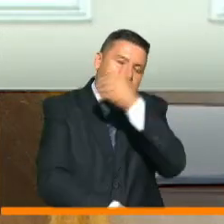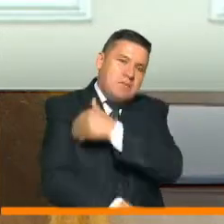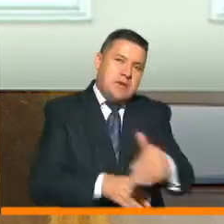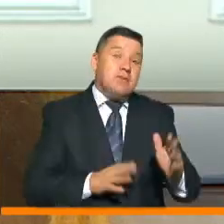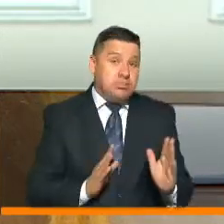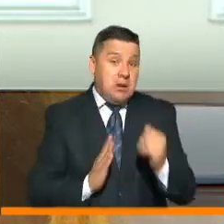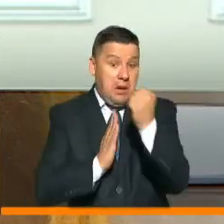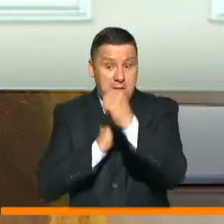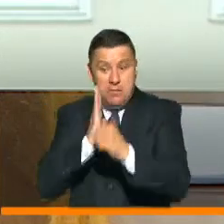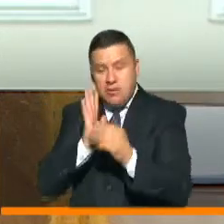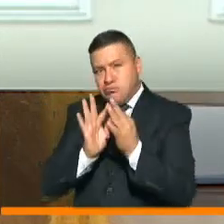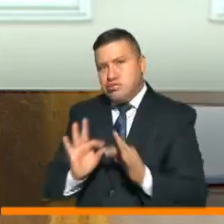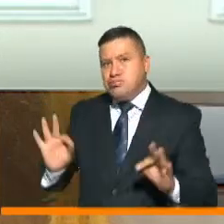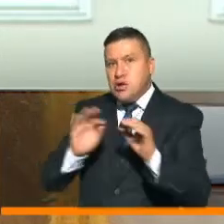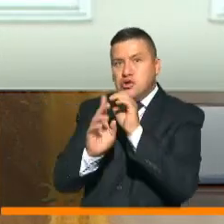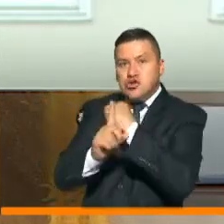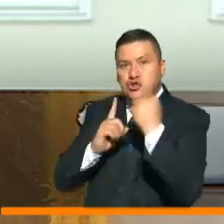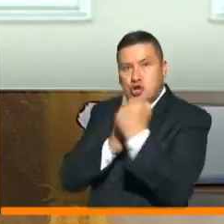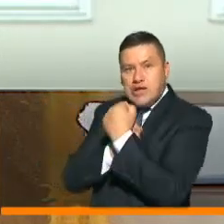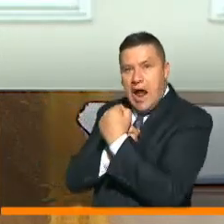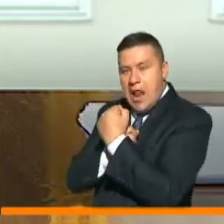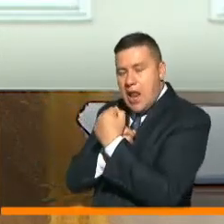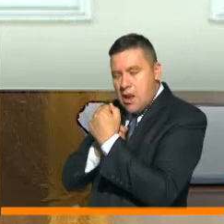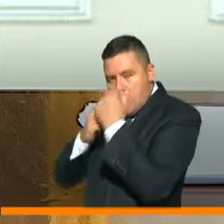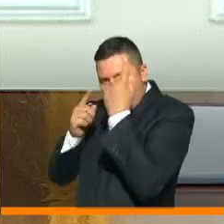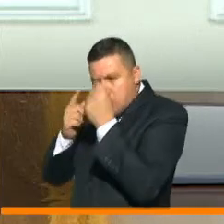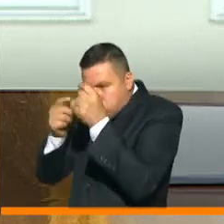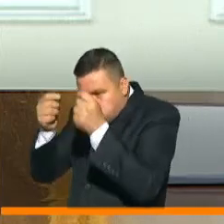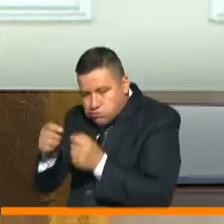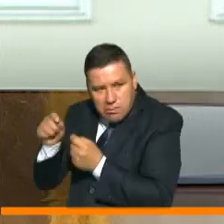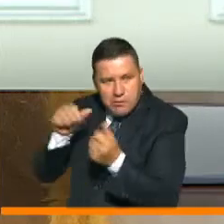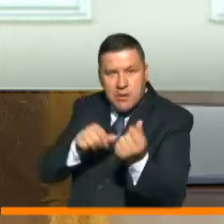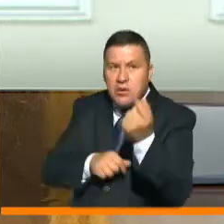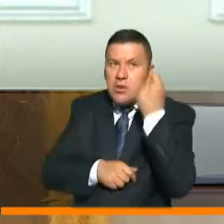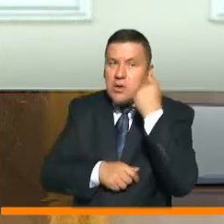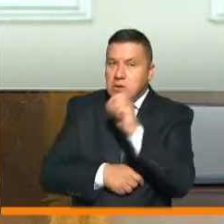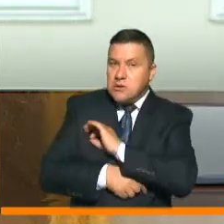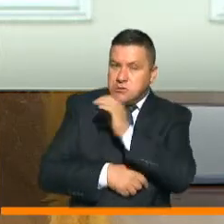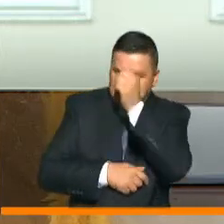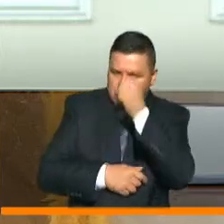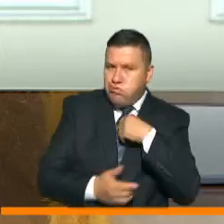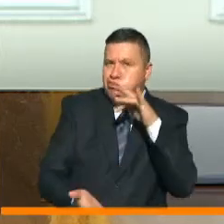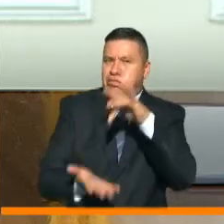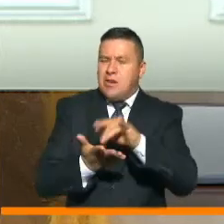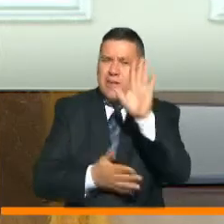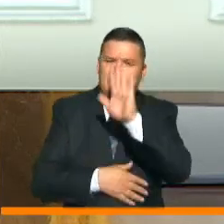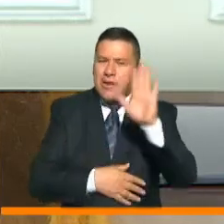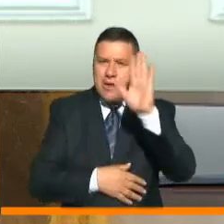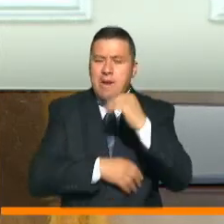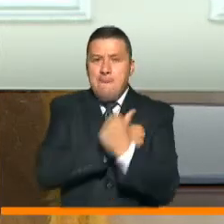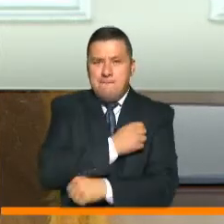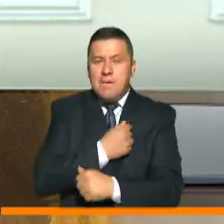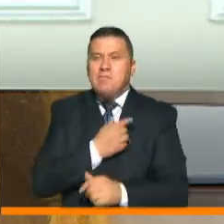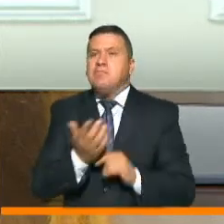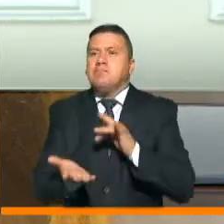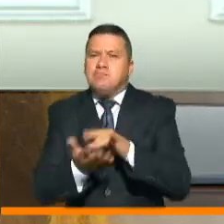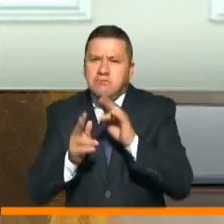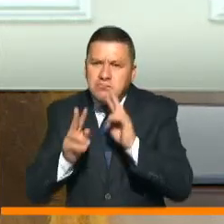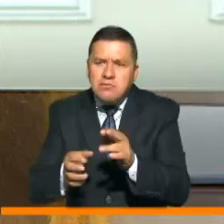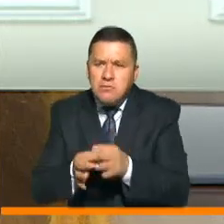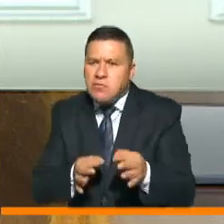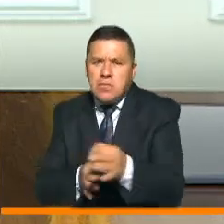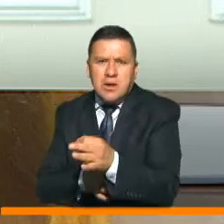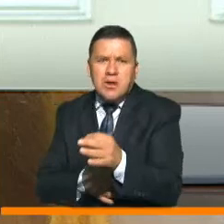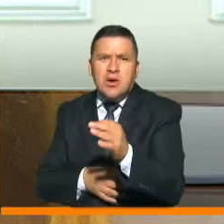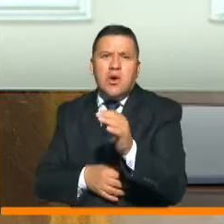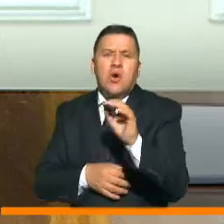sido uno de los programas más importantes de la pandemia y, de hecho, este pasado fin de semana que estuvimos en el departamento de Boyacá, vimos cómo en el municipio